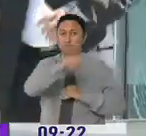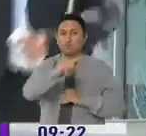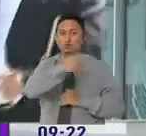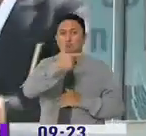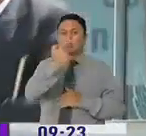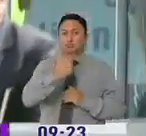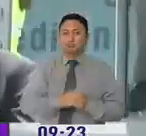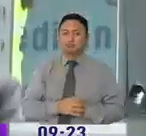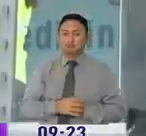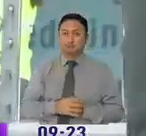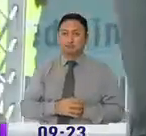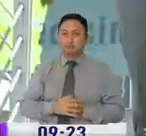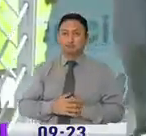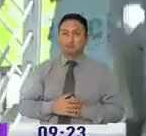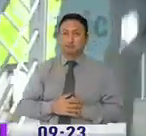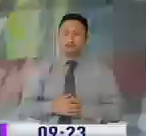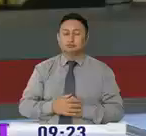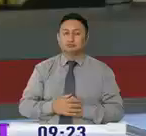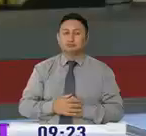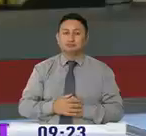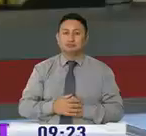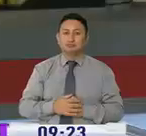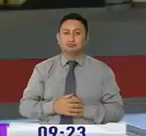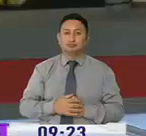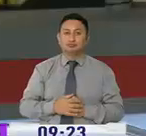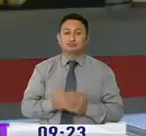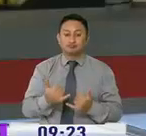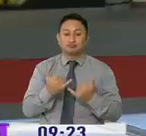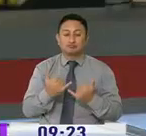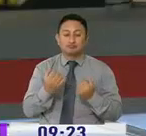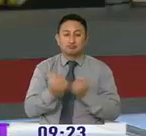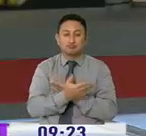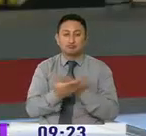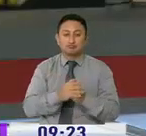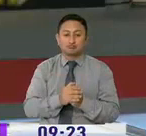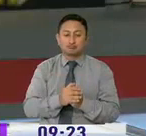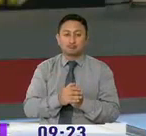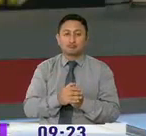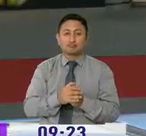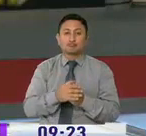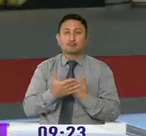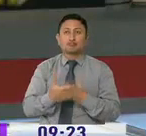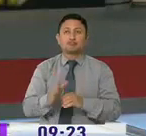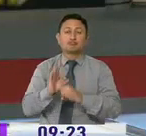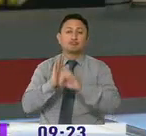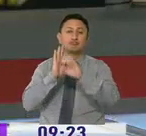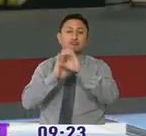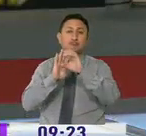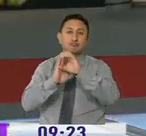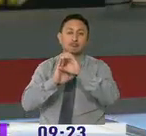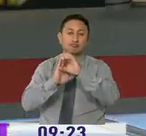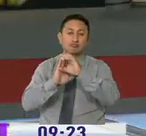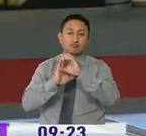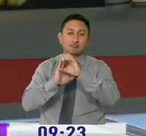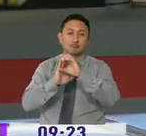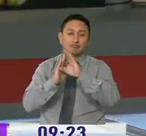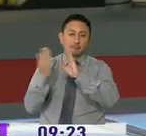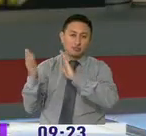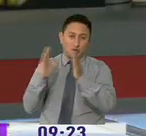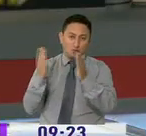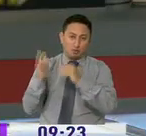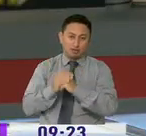Informó Héctor Romero. Es tiempo de contarles que el Consejo de Participación Ciudadana y Control Social